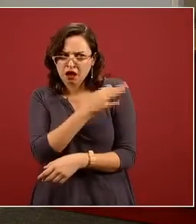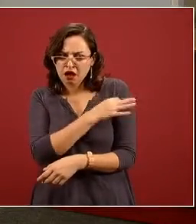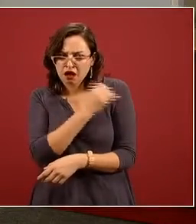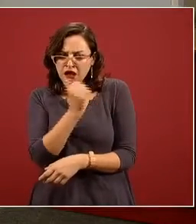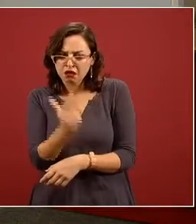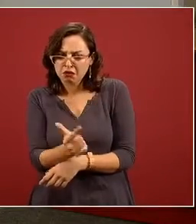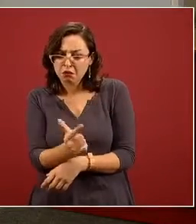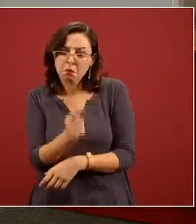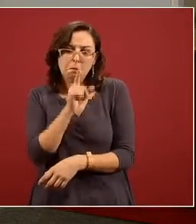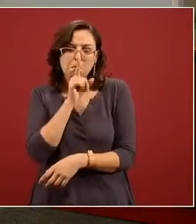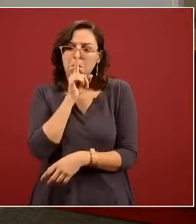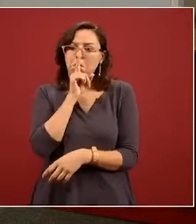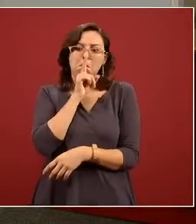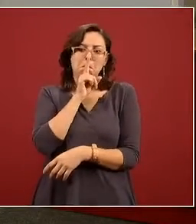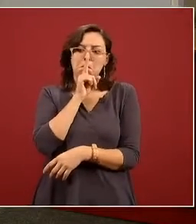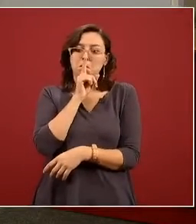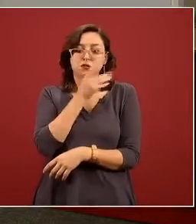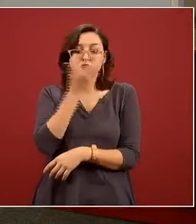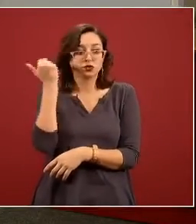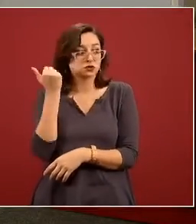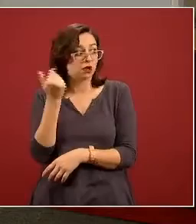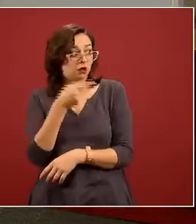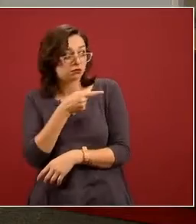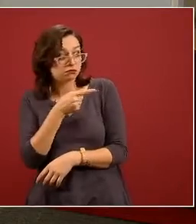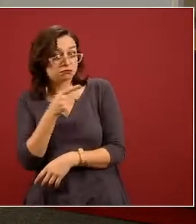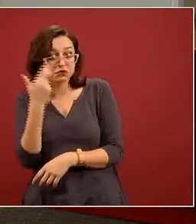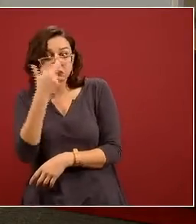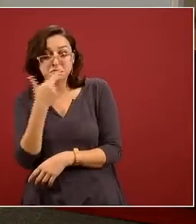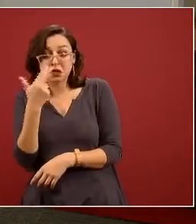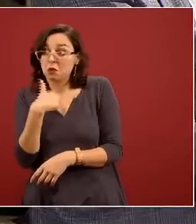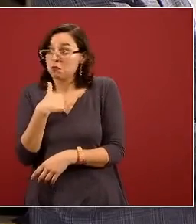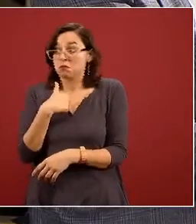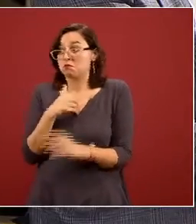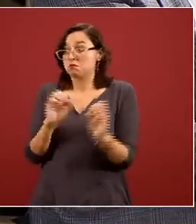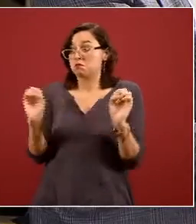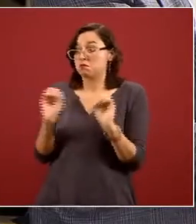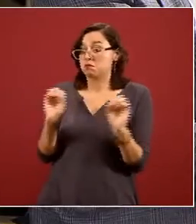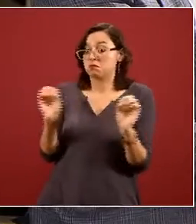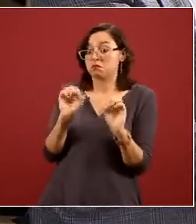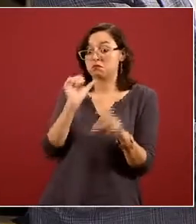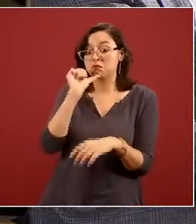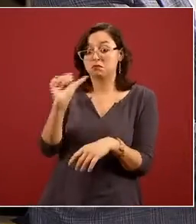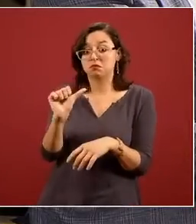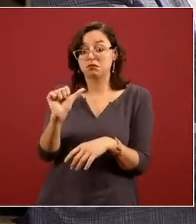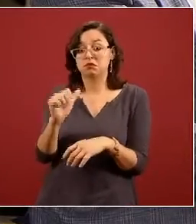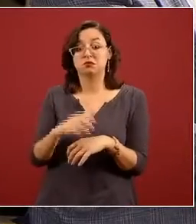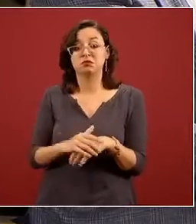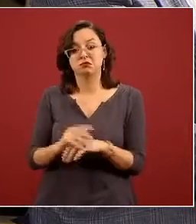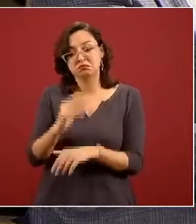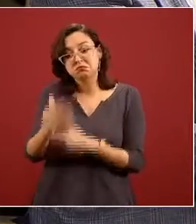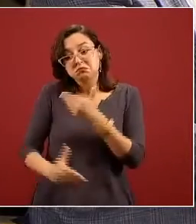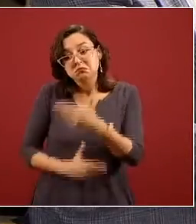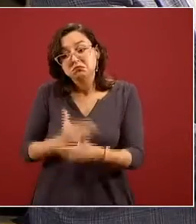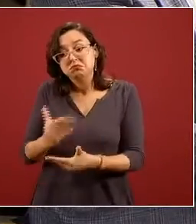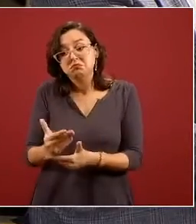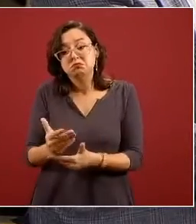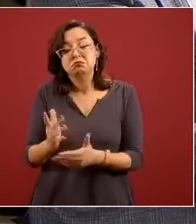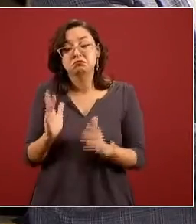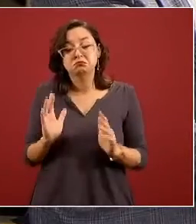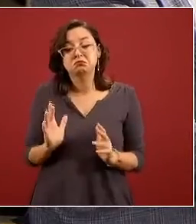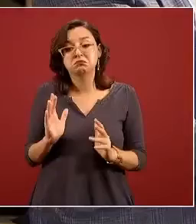aquí lo hayan revisado. En lo personal no, y con mucho gusto podemos integrar en algún momento